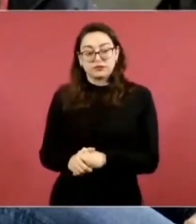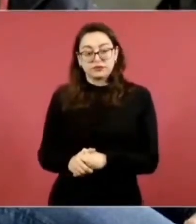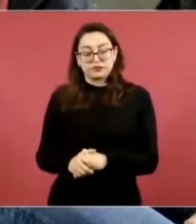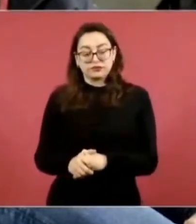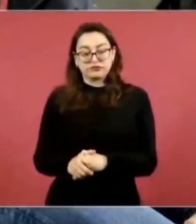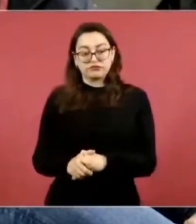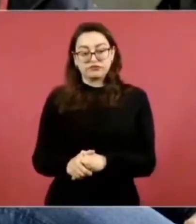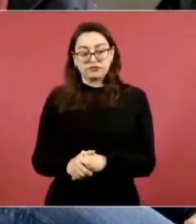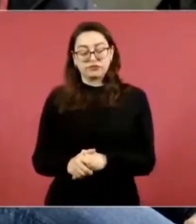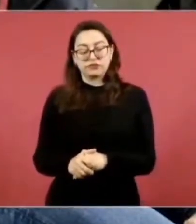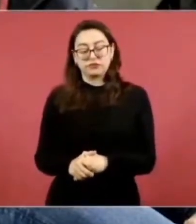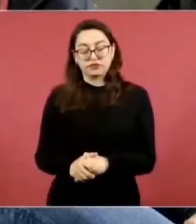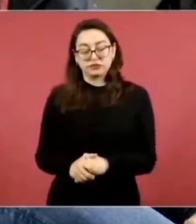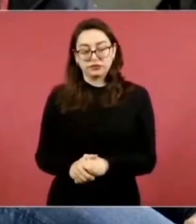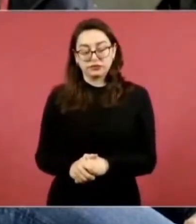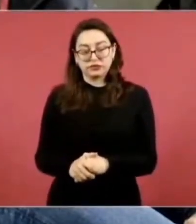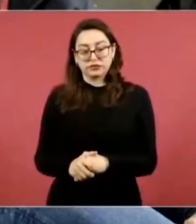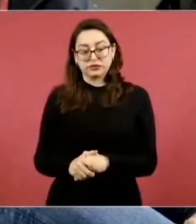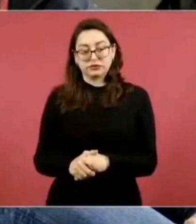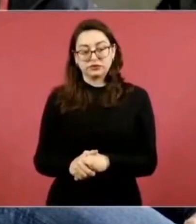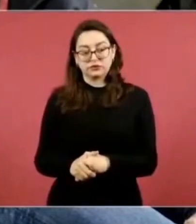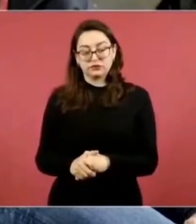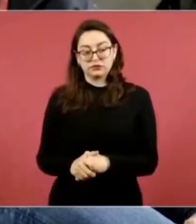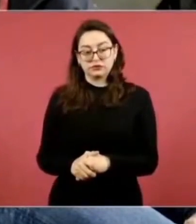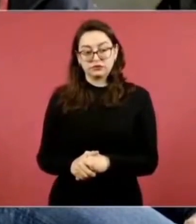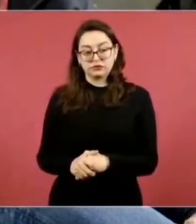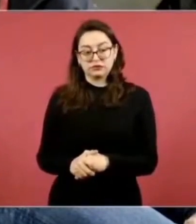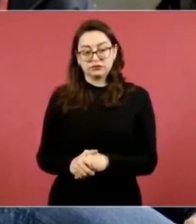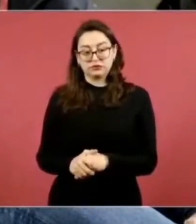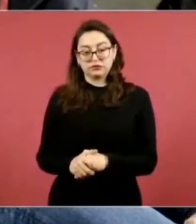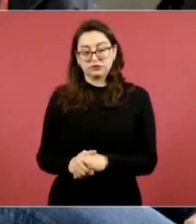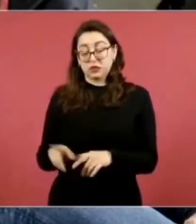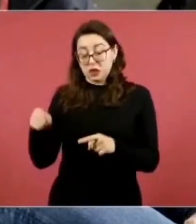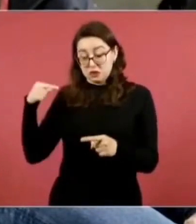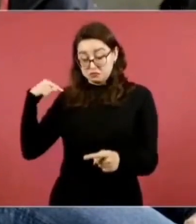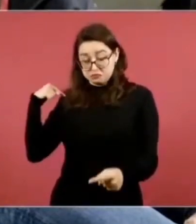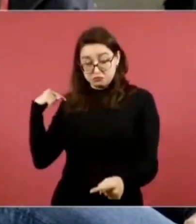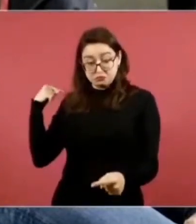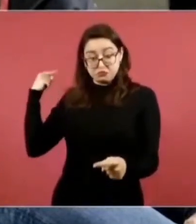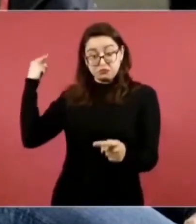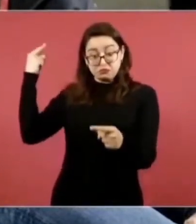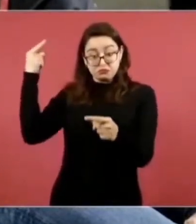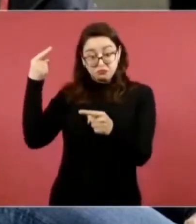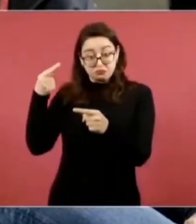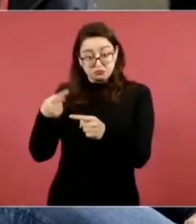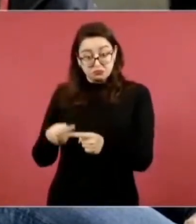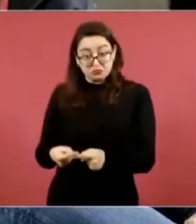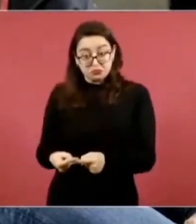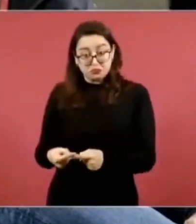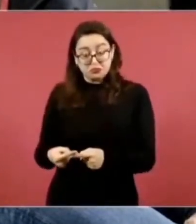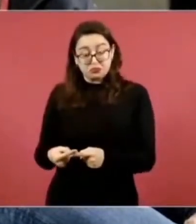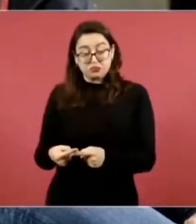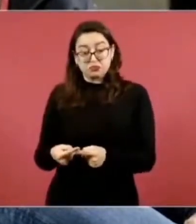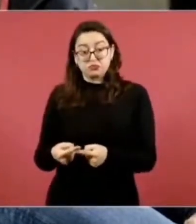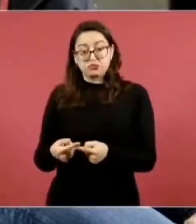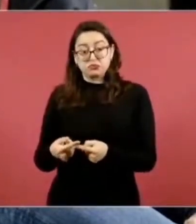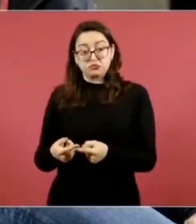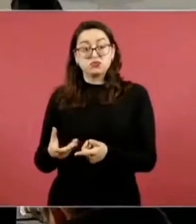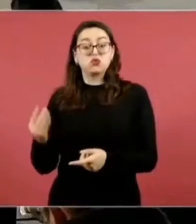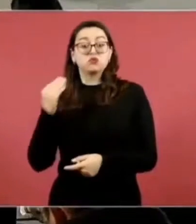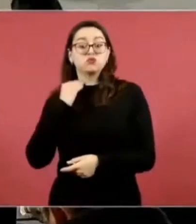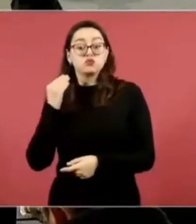el Centro PRO nunca hasta la fecha asumió ninguna defensa legal